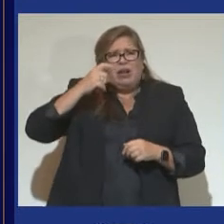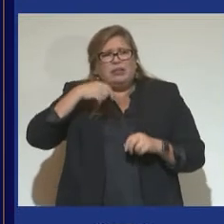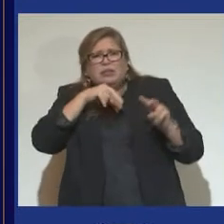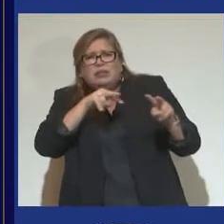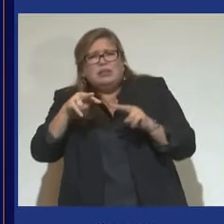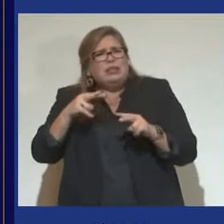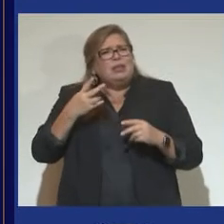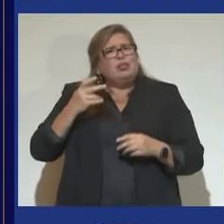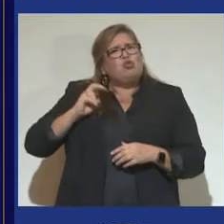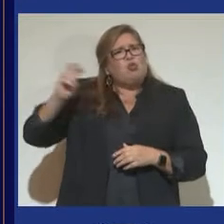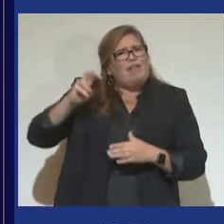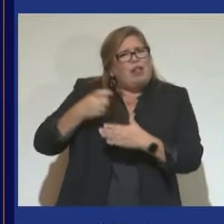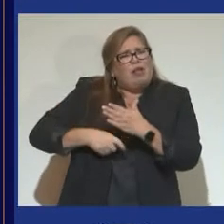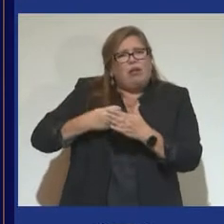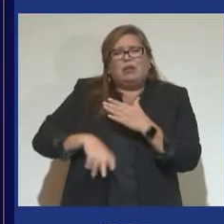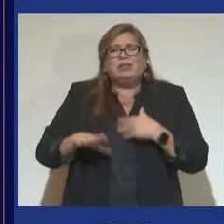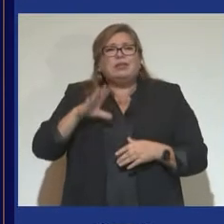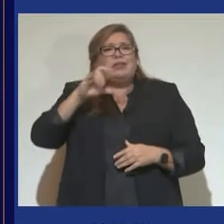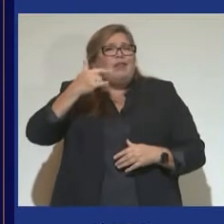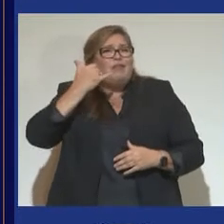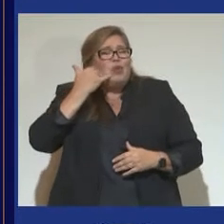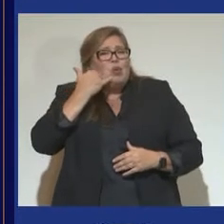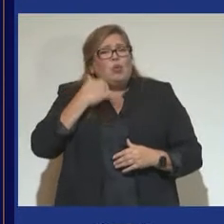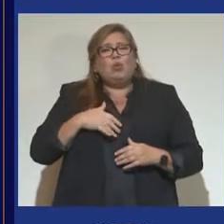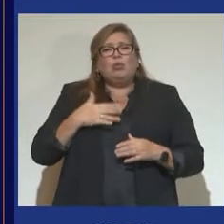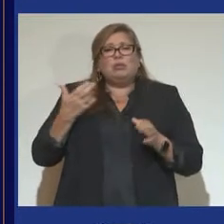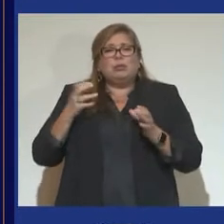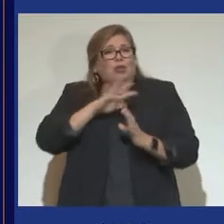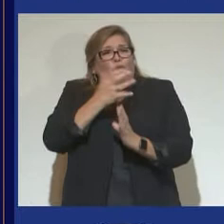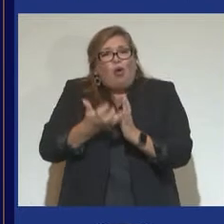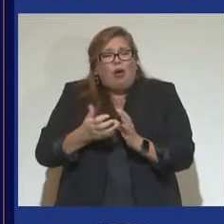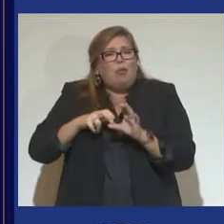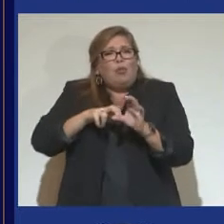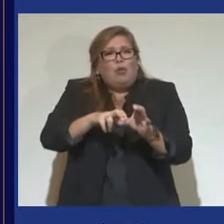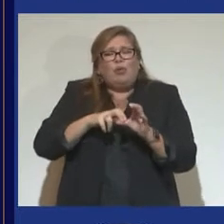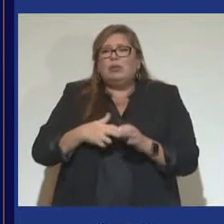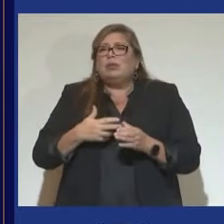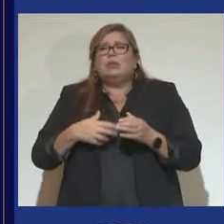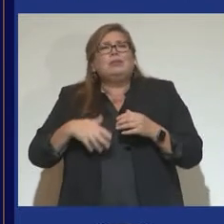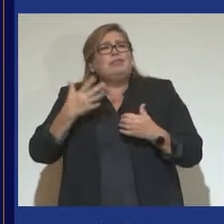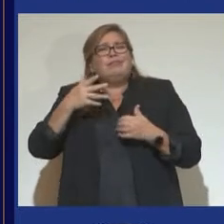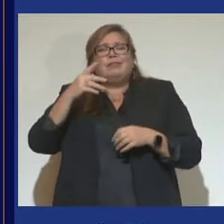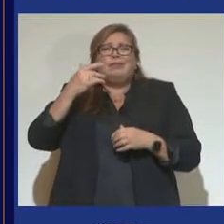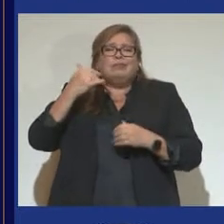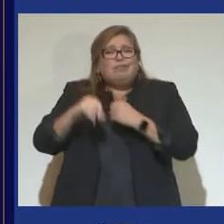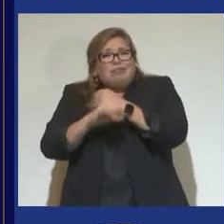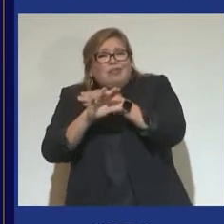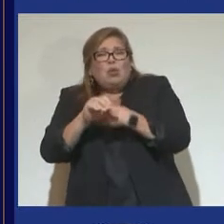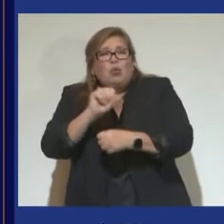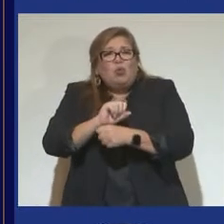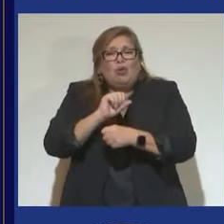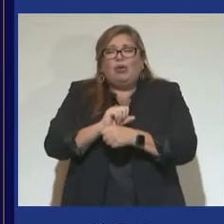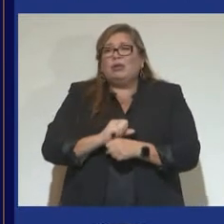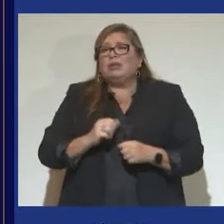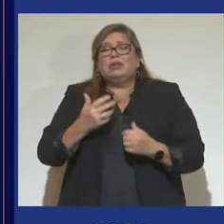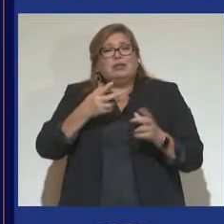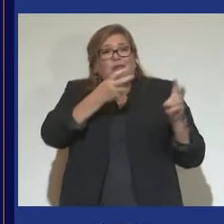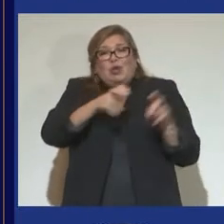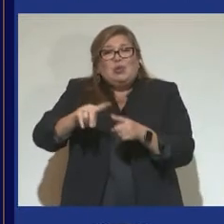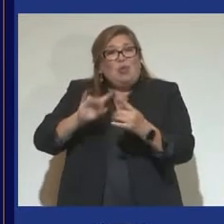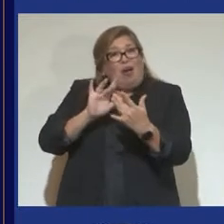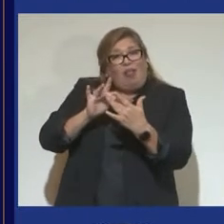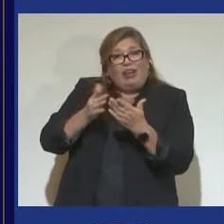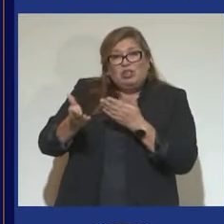el viajes en un teléfono celular compras de autos estrategias para consolidar el trabajo en casa